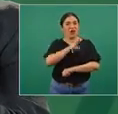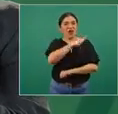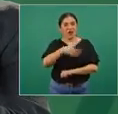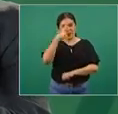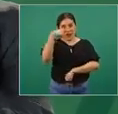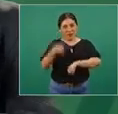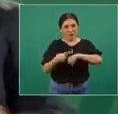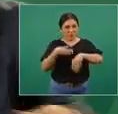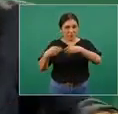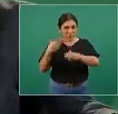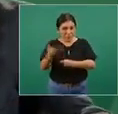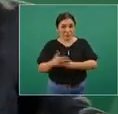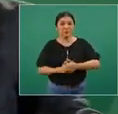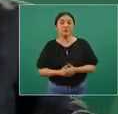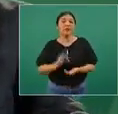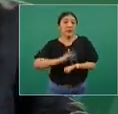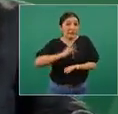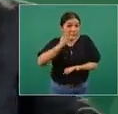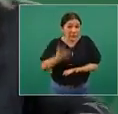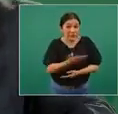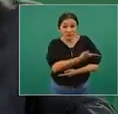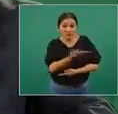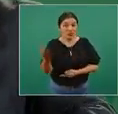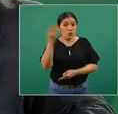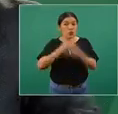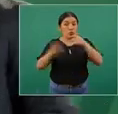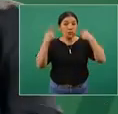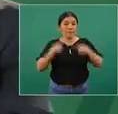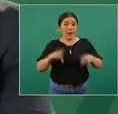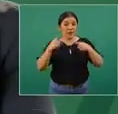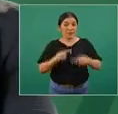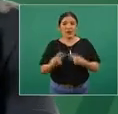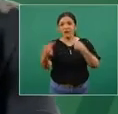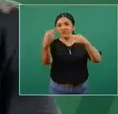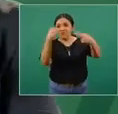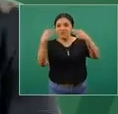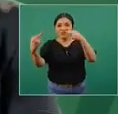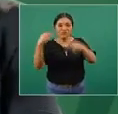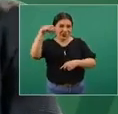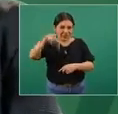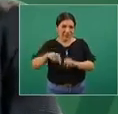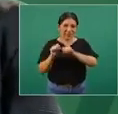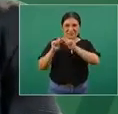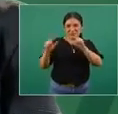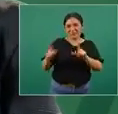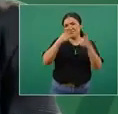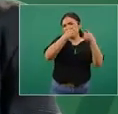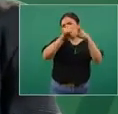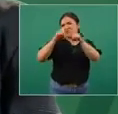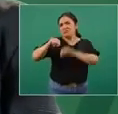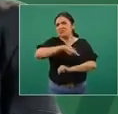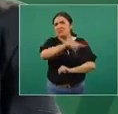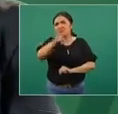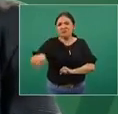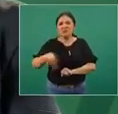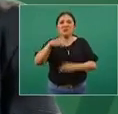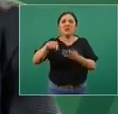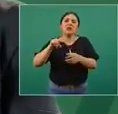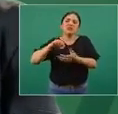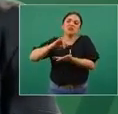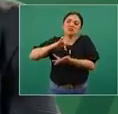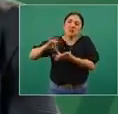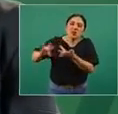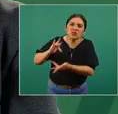epidemiología. Pues agradecemos a todas las personas que siguen nuestra transmisión en diferentes